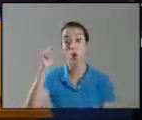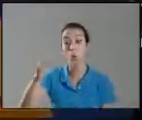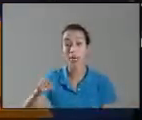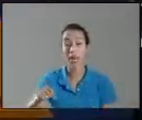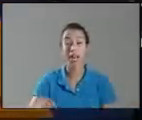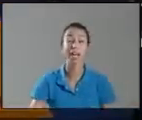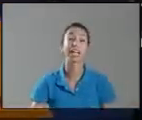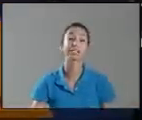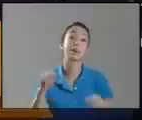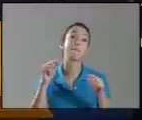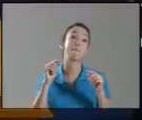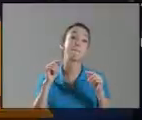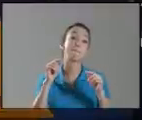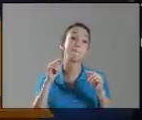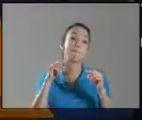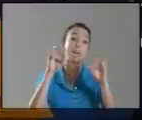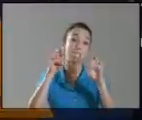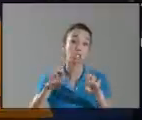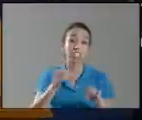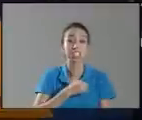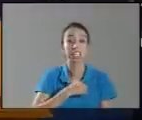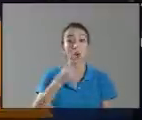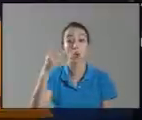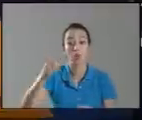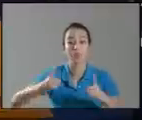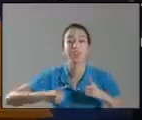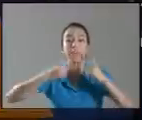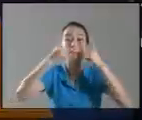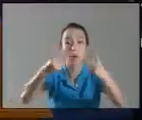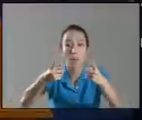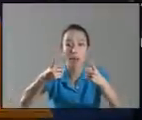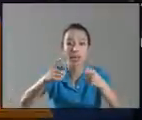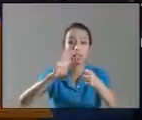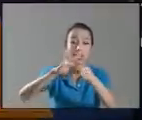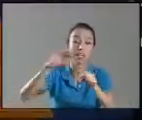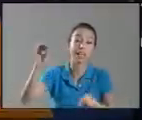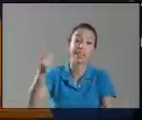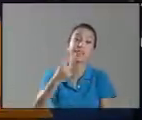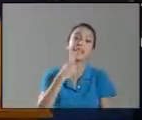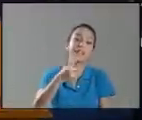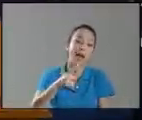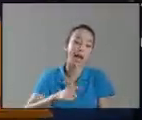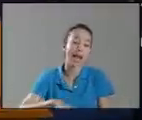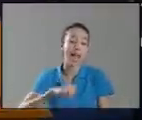carnet, mi credencial.